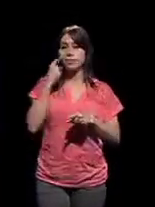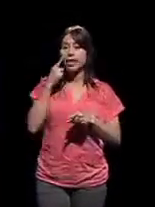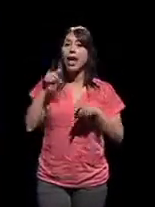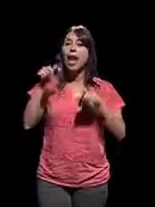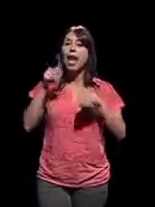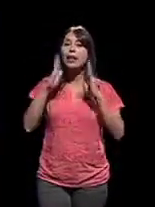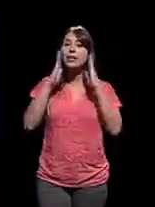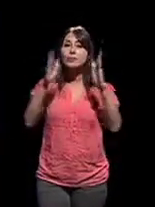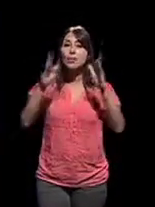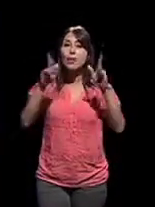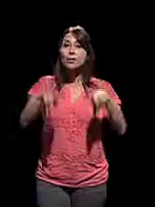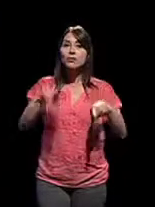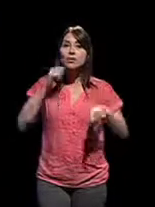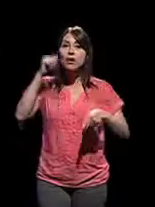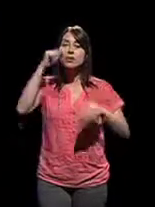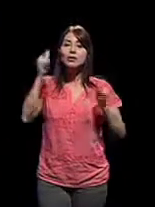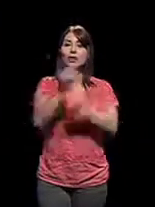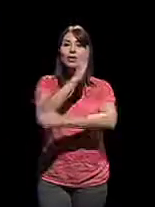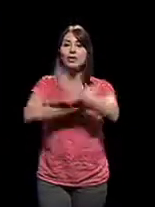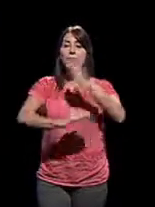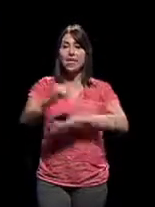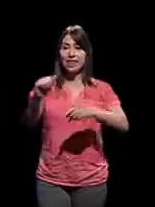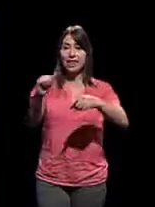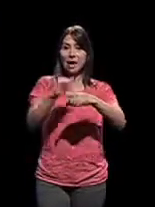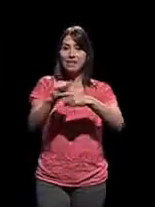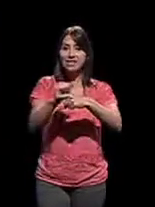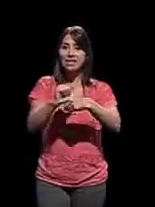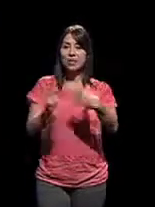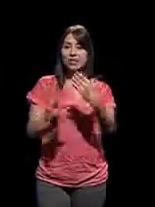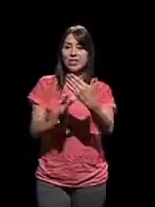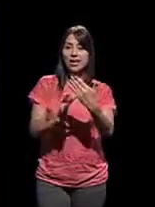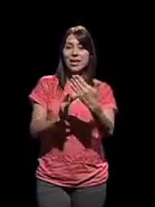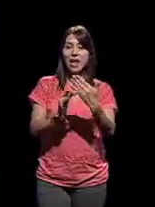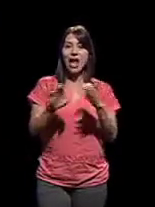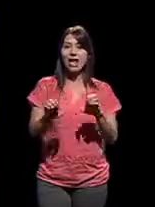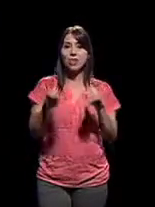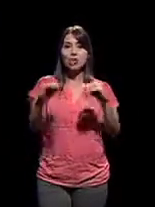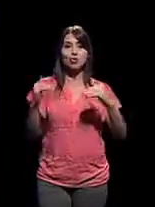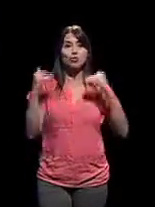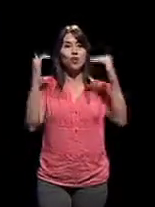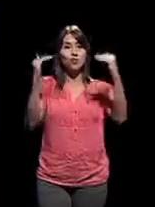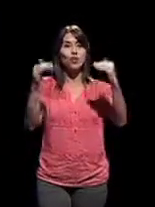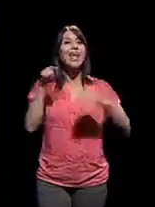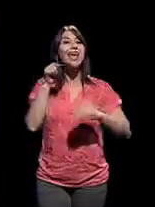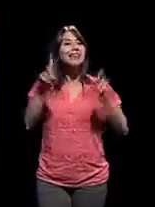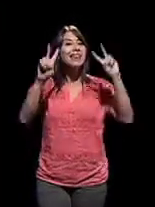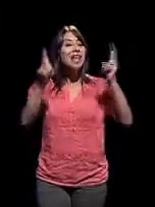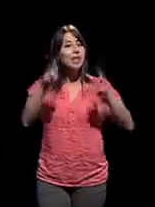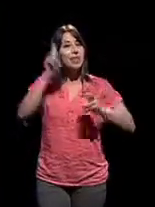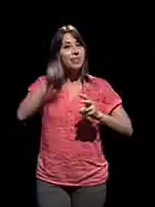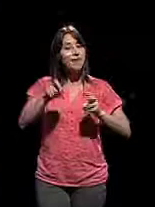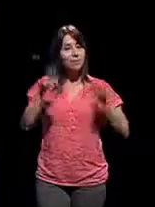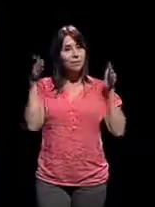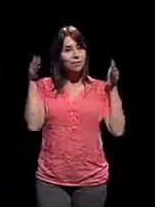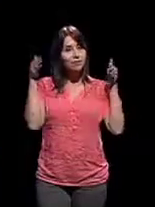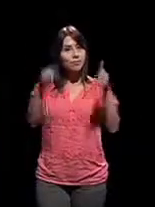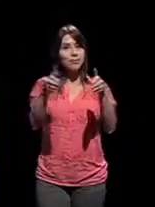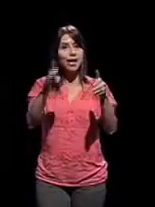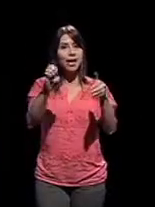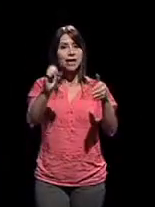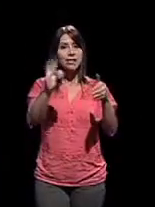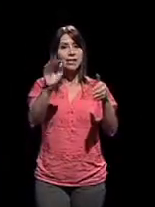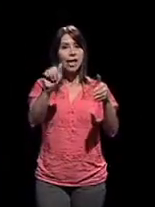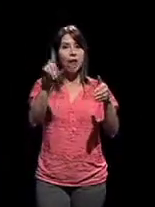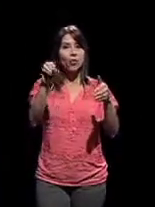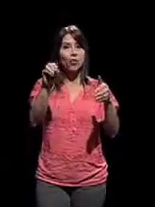la atención de adultos con discapacidad en materia de capacitación técnica y de educación superior tiene que ser un tema del